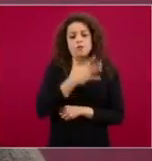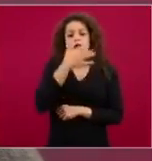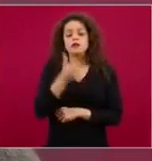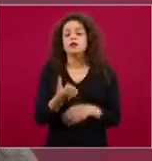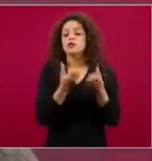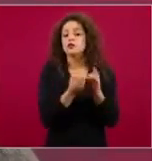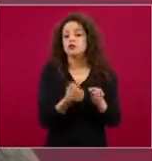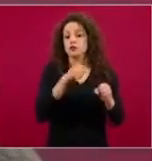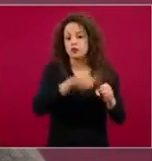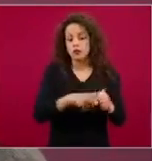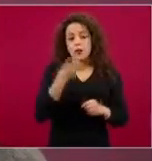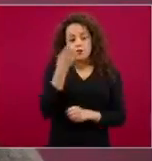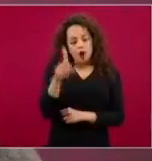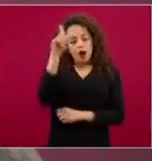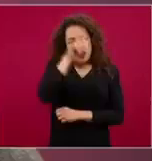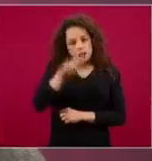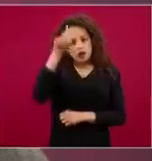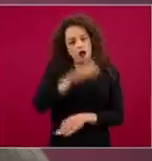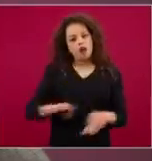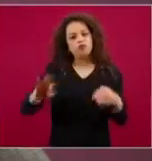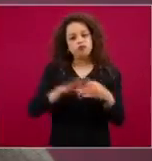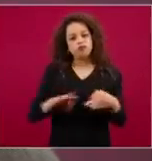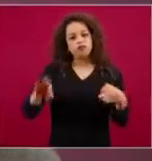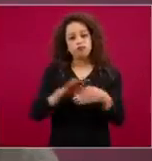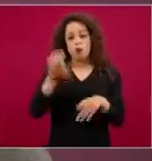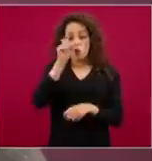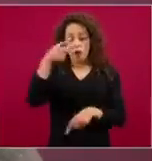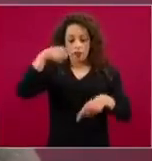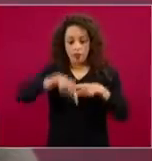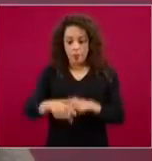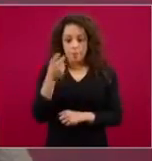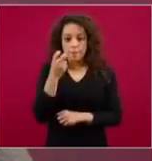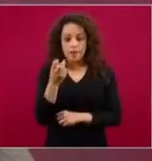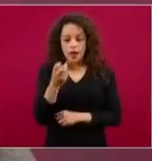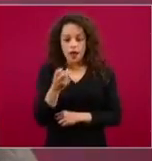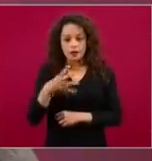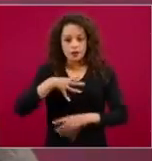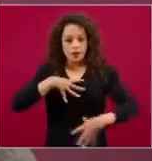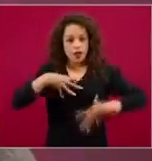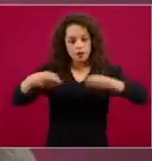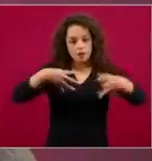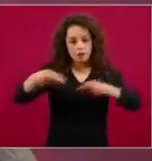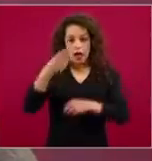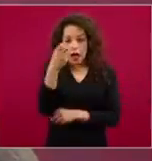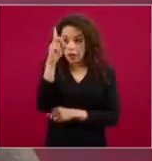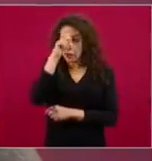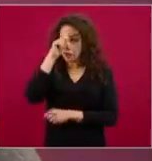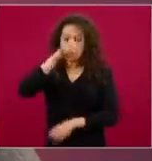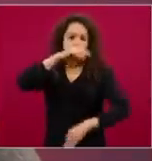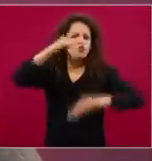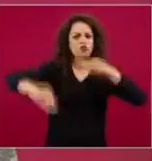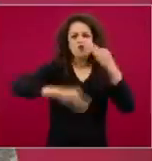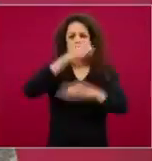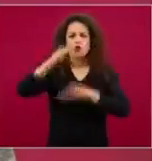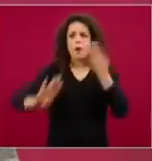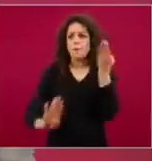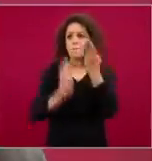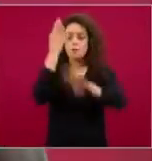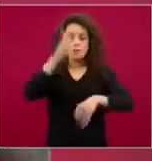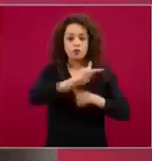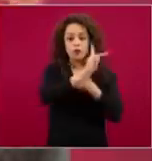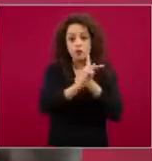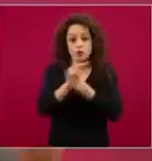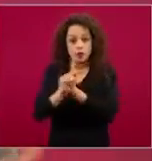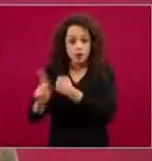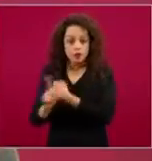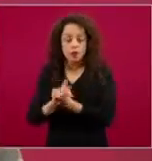extensamente desde que inició la epidemia, y esta es una conversación que hay en todos, absolutamente todos los países del mundo, e incluso a